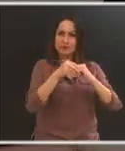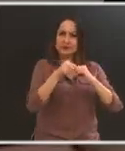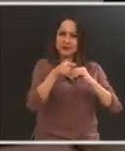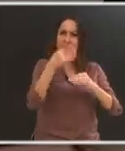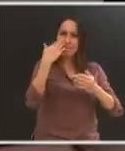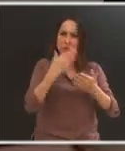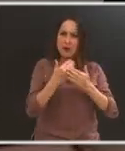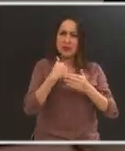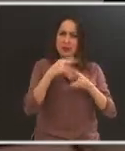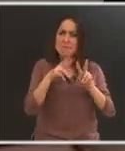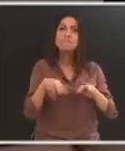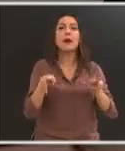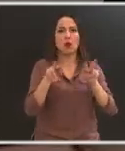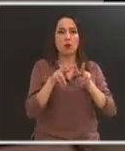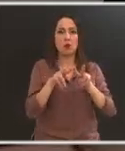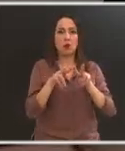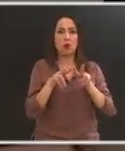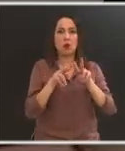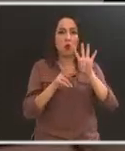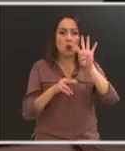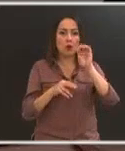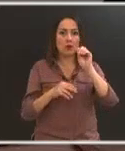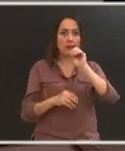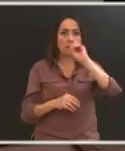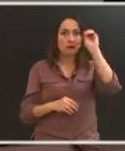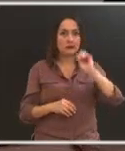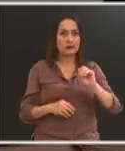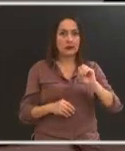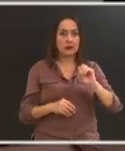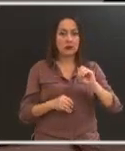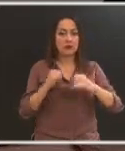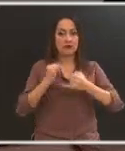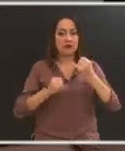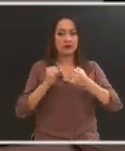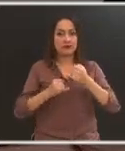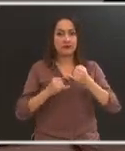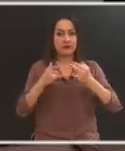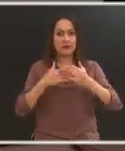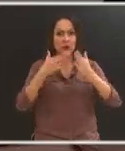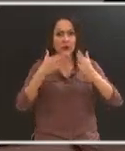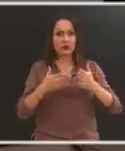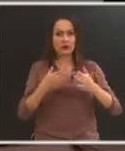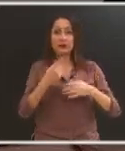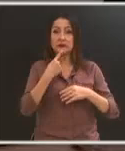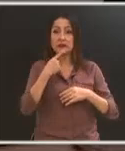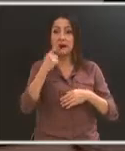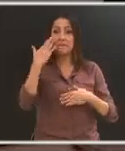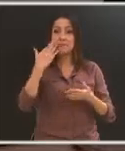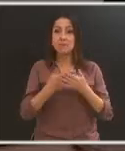prueba tiene un valor de un 40% del promedio final. Los estudiantes indicaron que